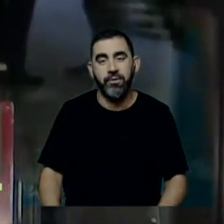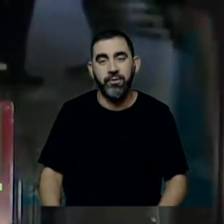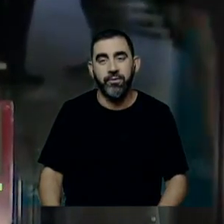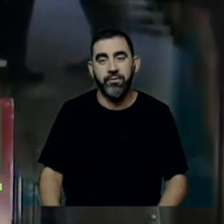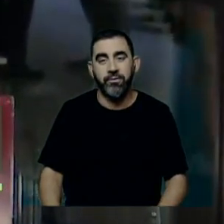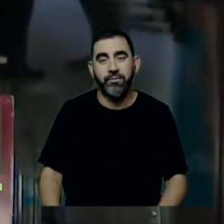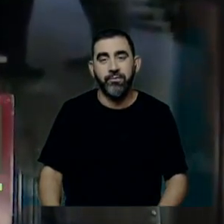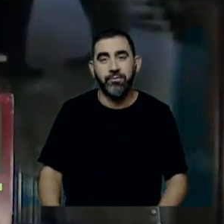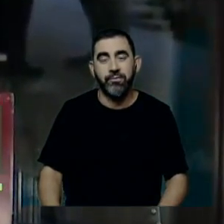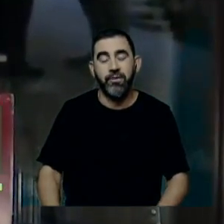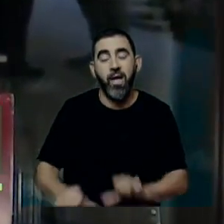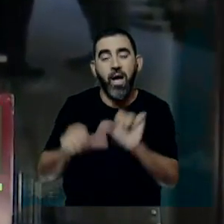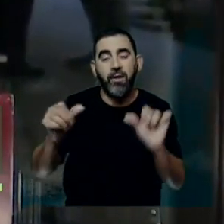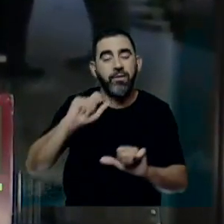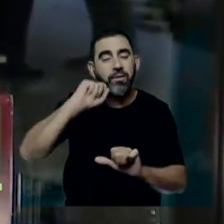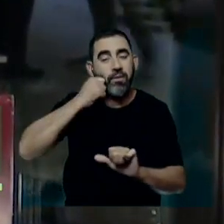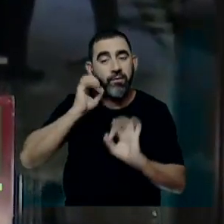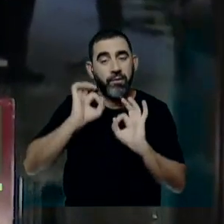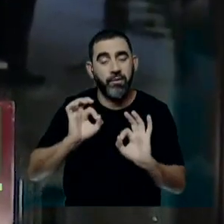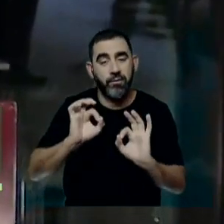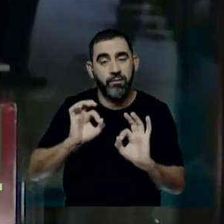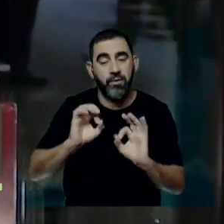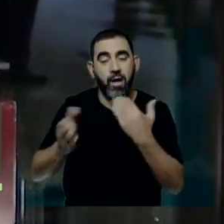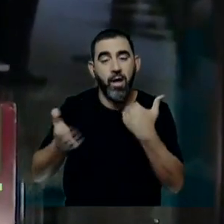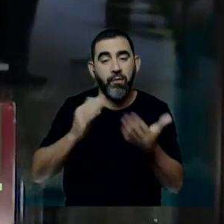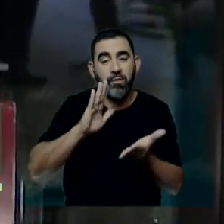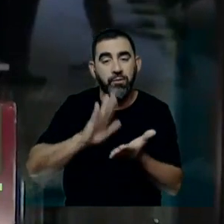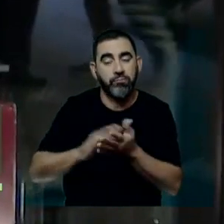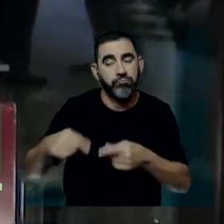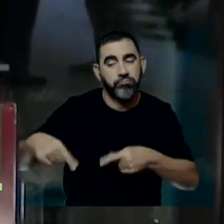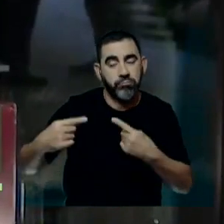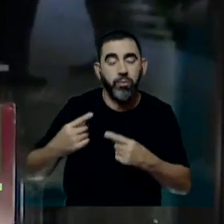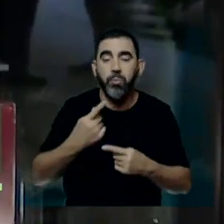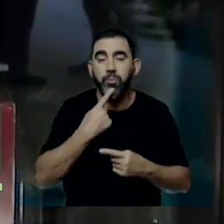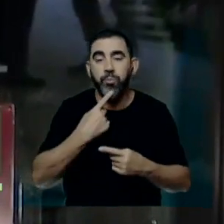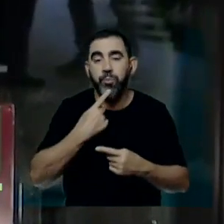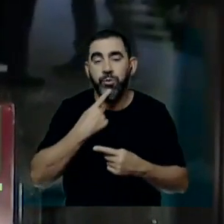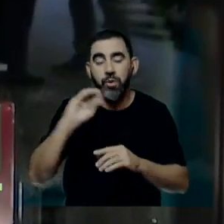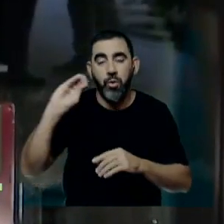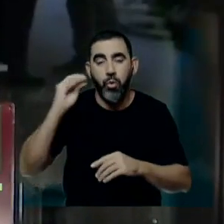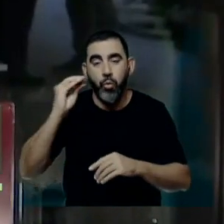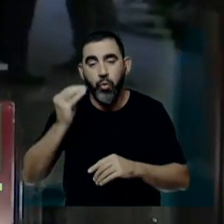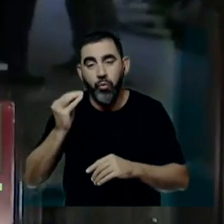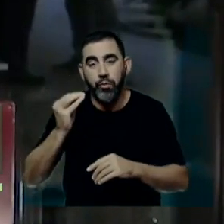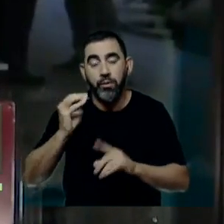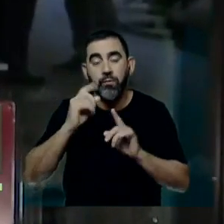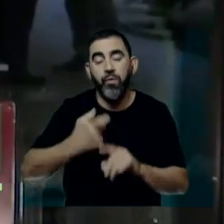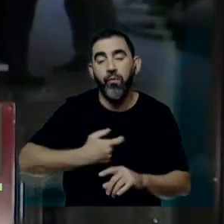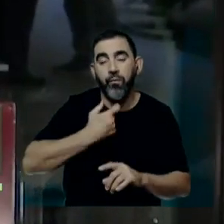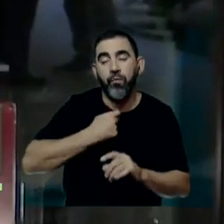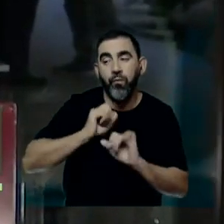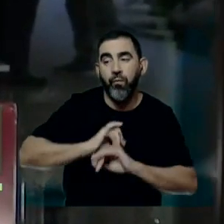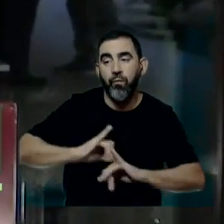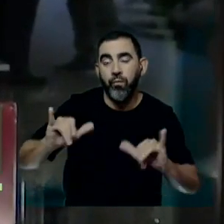En realidad fue un evento muy lindo, donde se habló mucho, se debatió mucho sobre las políticas jóvenes, se alzó mucho la voz,